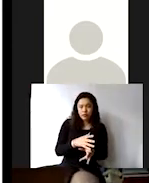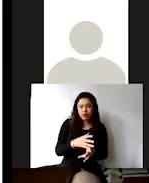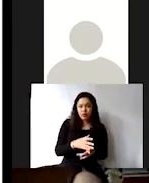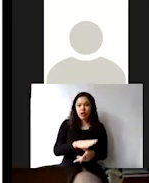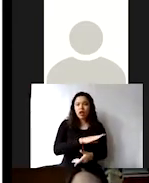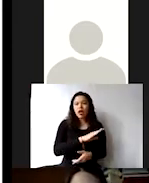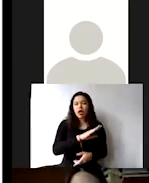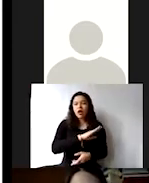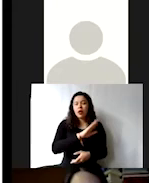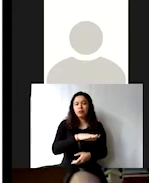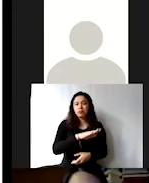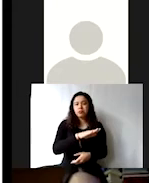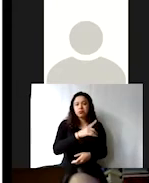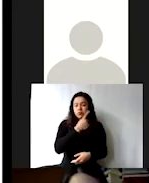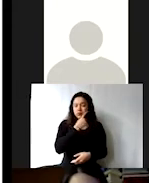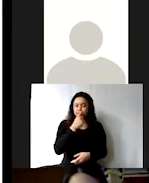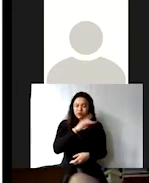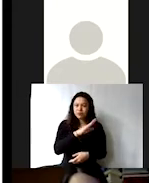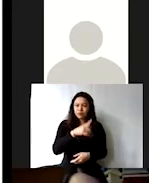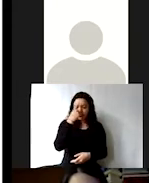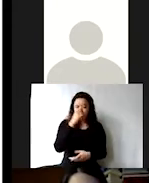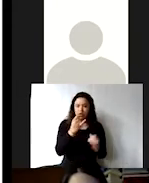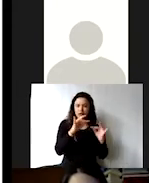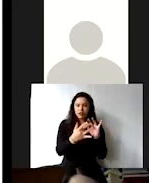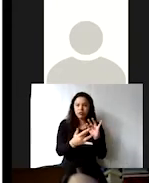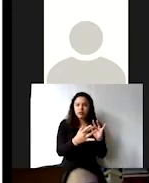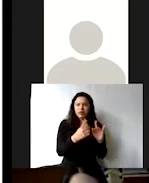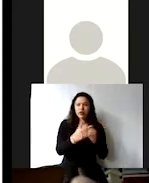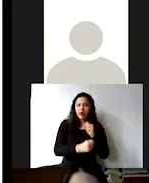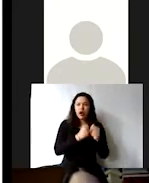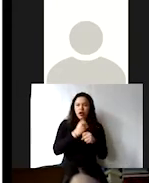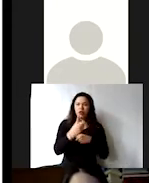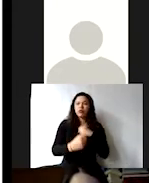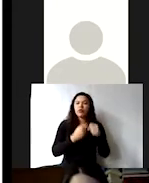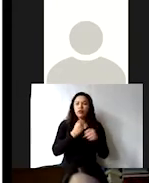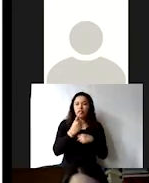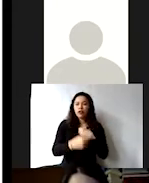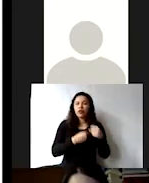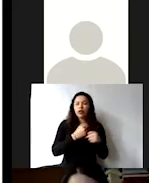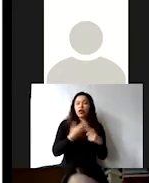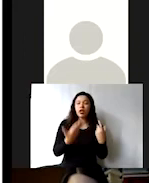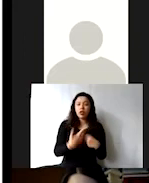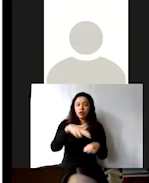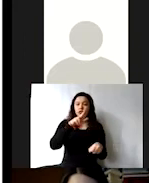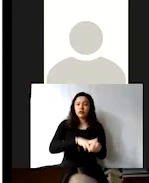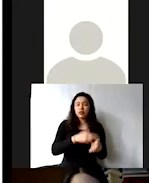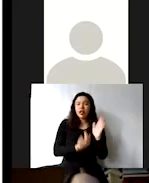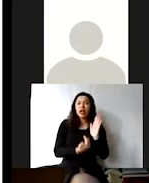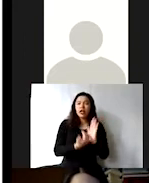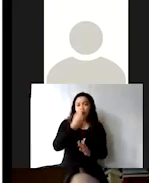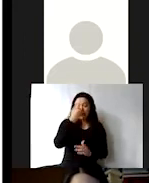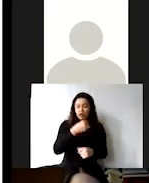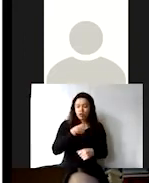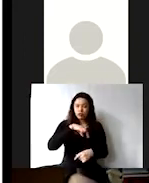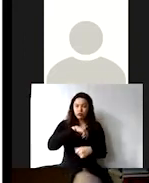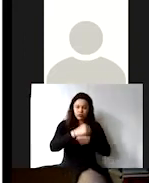visual recolectada a la población cada año y las altas hospitalarias sobre las cirugías que